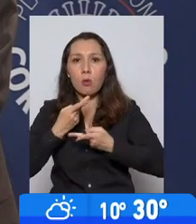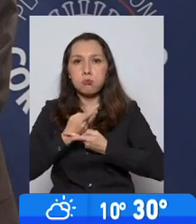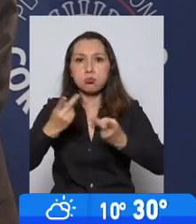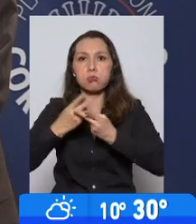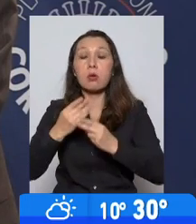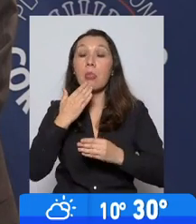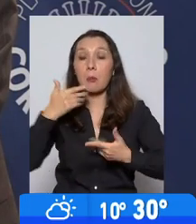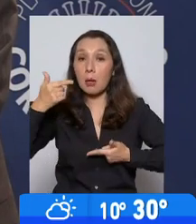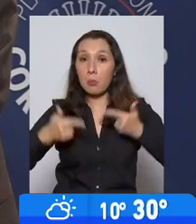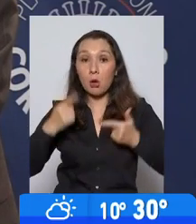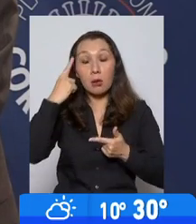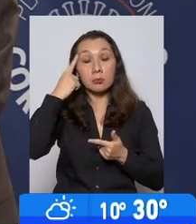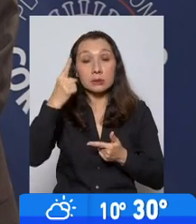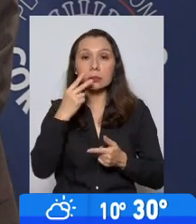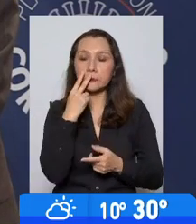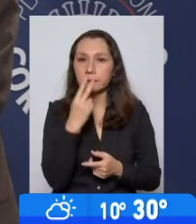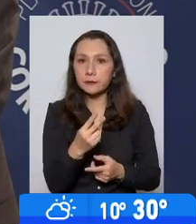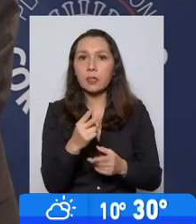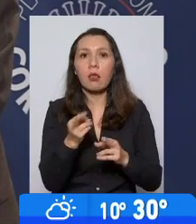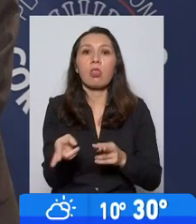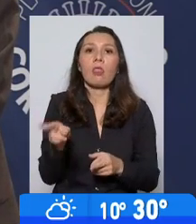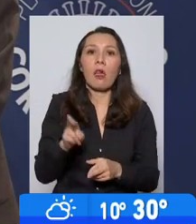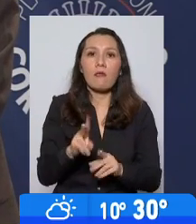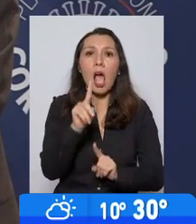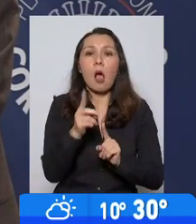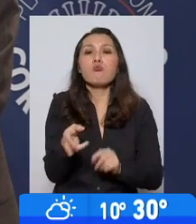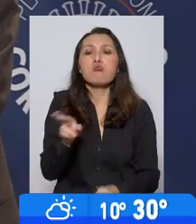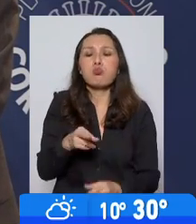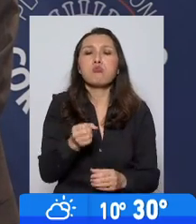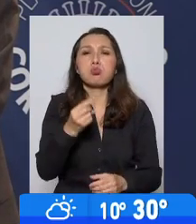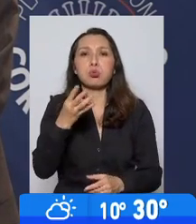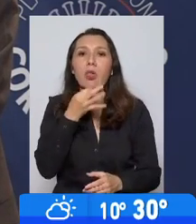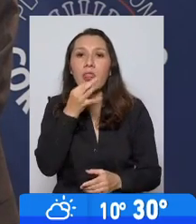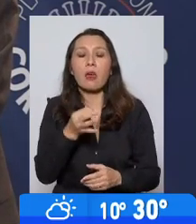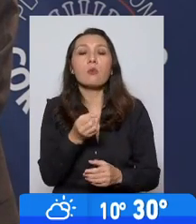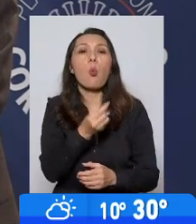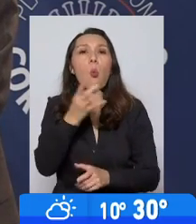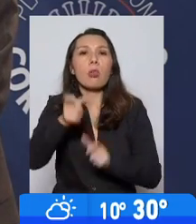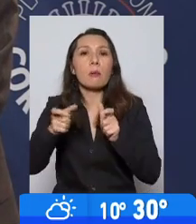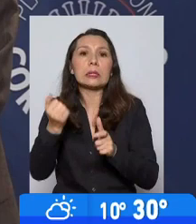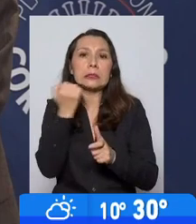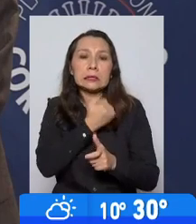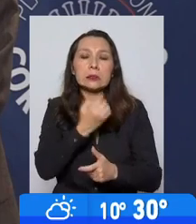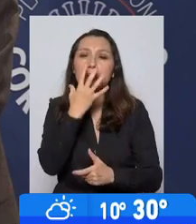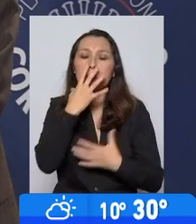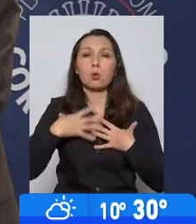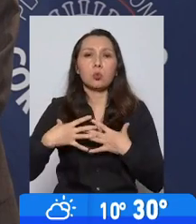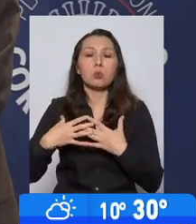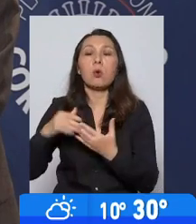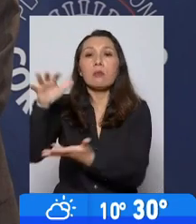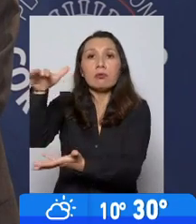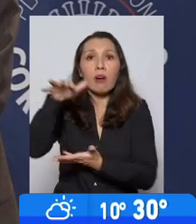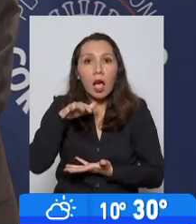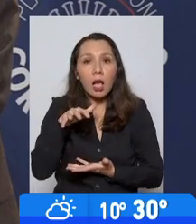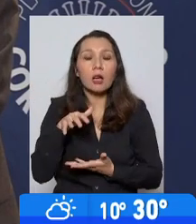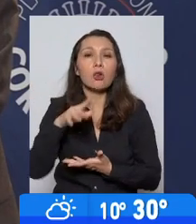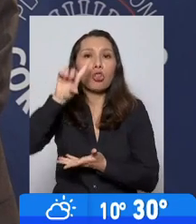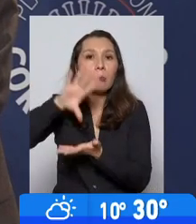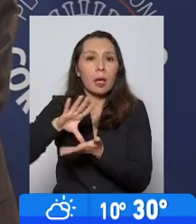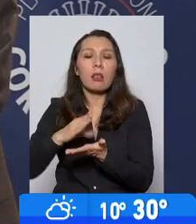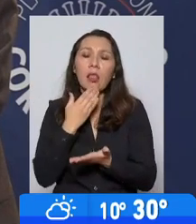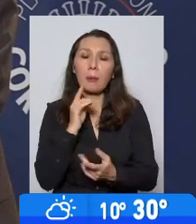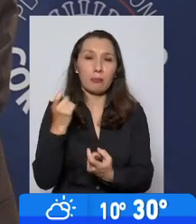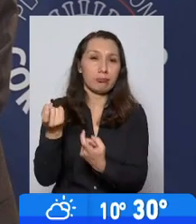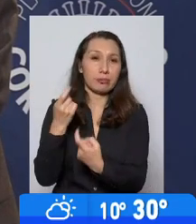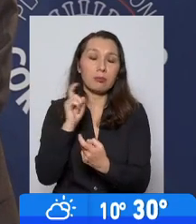también político, considerando que se ha tenido que rectificar varias veces, por ejemplo, el número de ventiladores mecánicos que van a llegar, y también sobre las